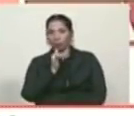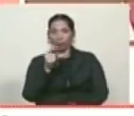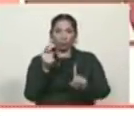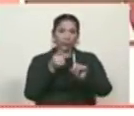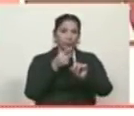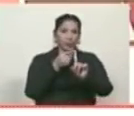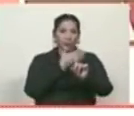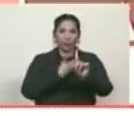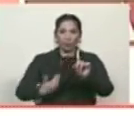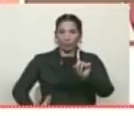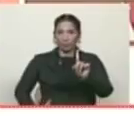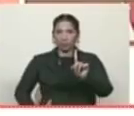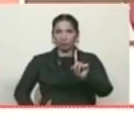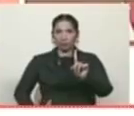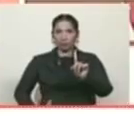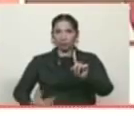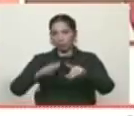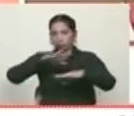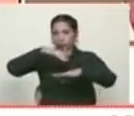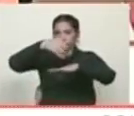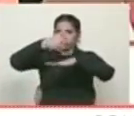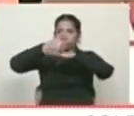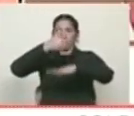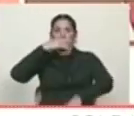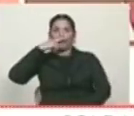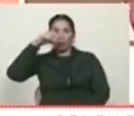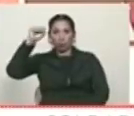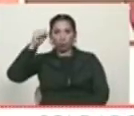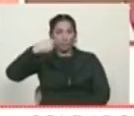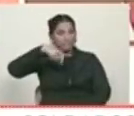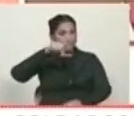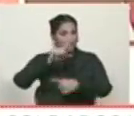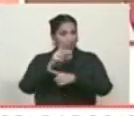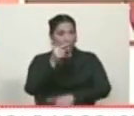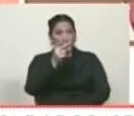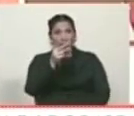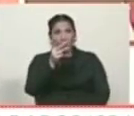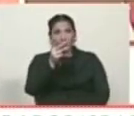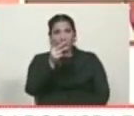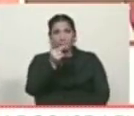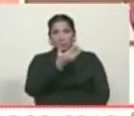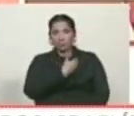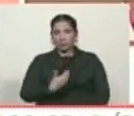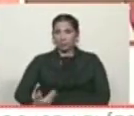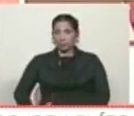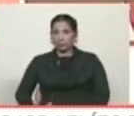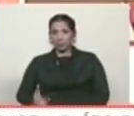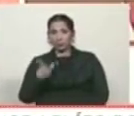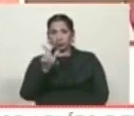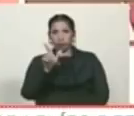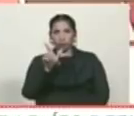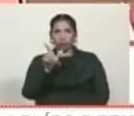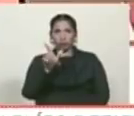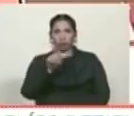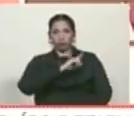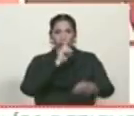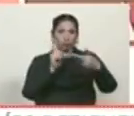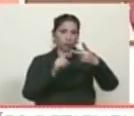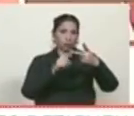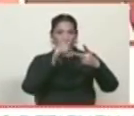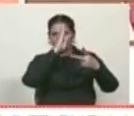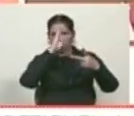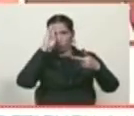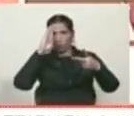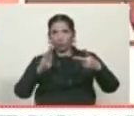del presidente del partido, compañero Nicolás Maduro Moros, del primer vicepresidente del Partido Socialista Unido de Venezuela, compañero Diosdado Cabello